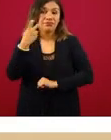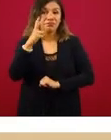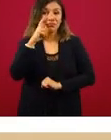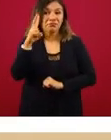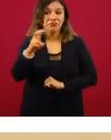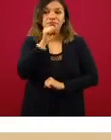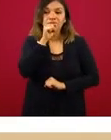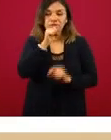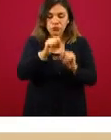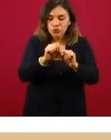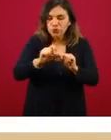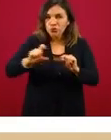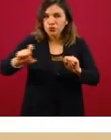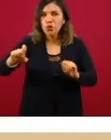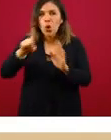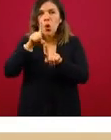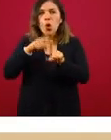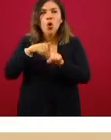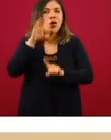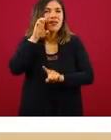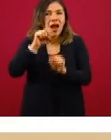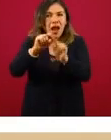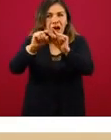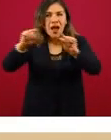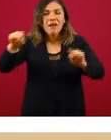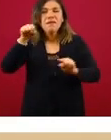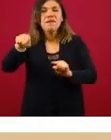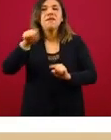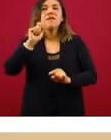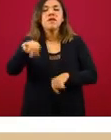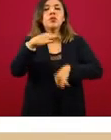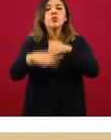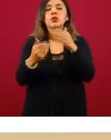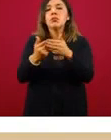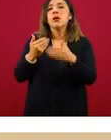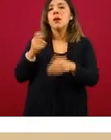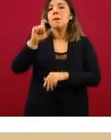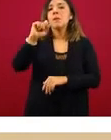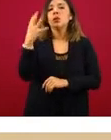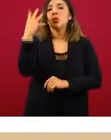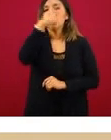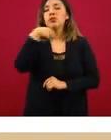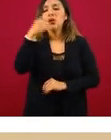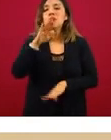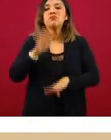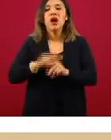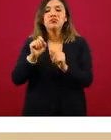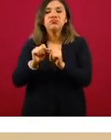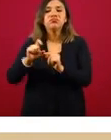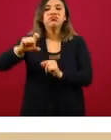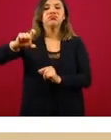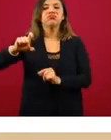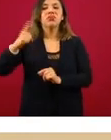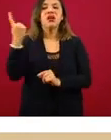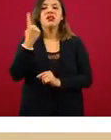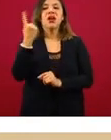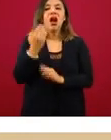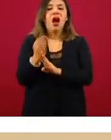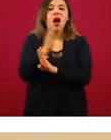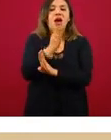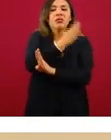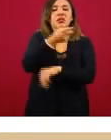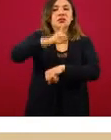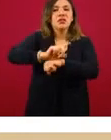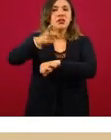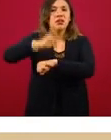las barras inferiores de color naranja, como la barra de las últimas 24 horas pues se incrementó en relación a las barras